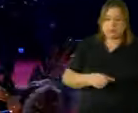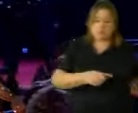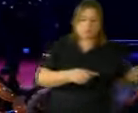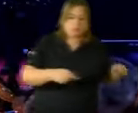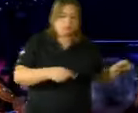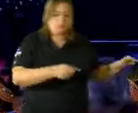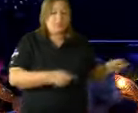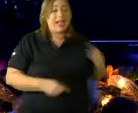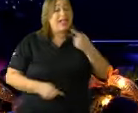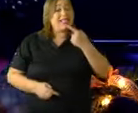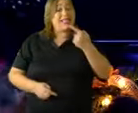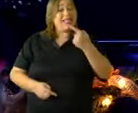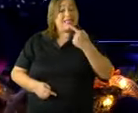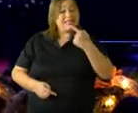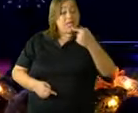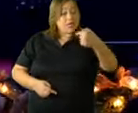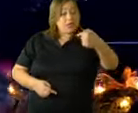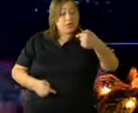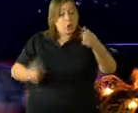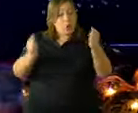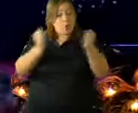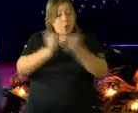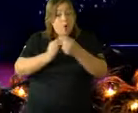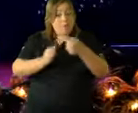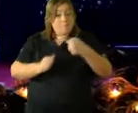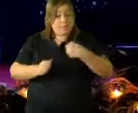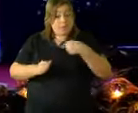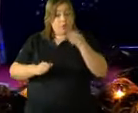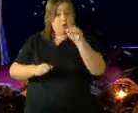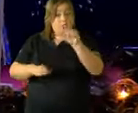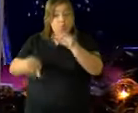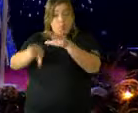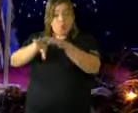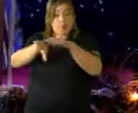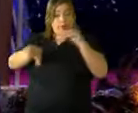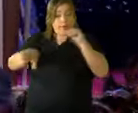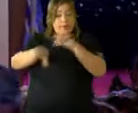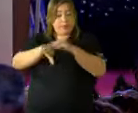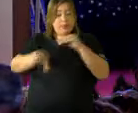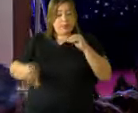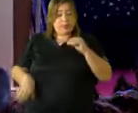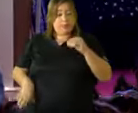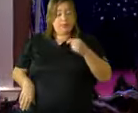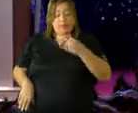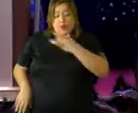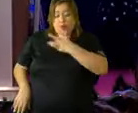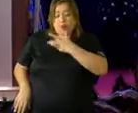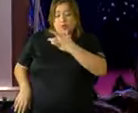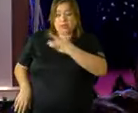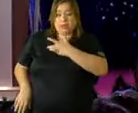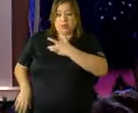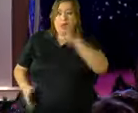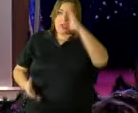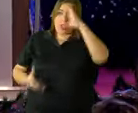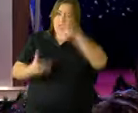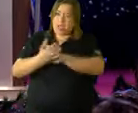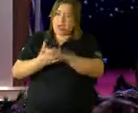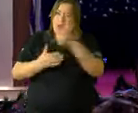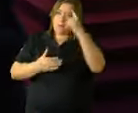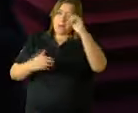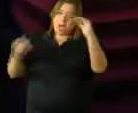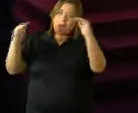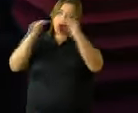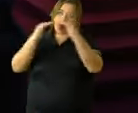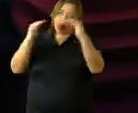787-730-5880. Van a repetir esta sencilla oración. La Biblia dice que con el corazón se cree para justicia y con la